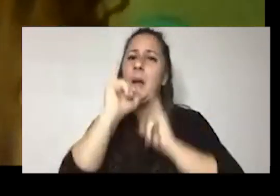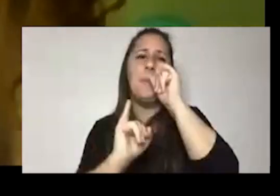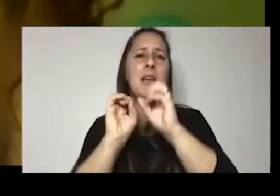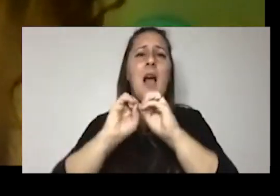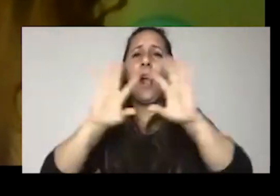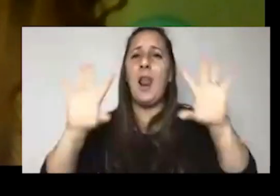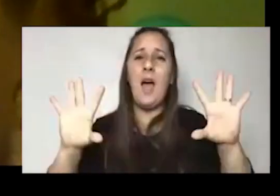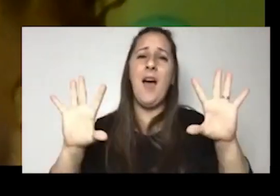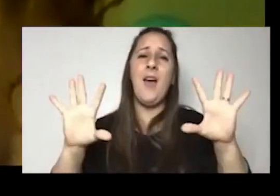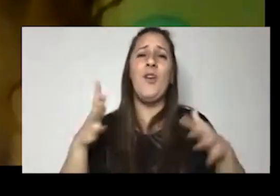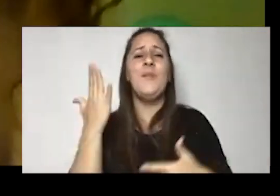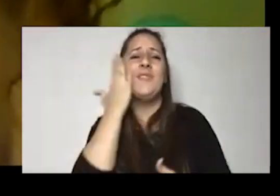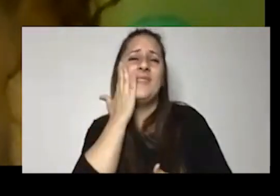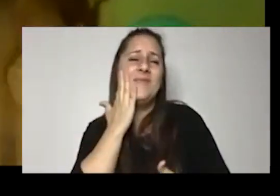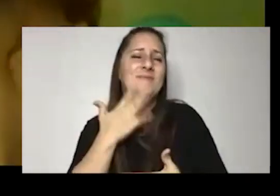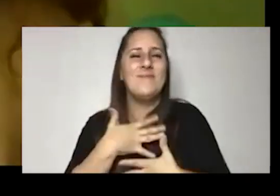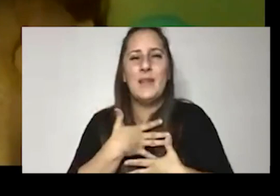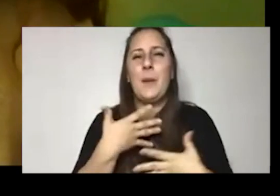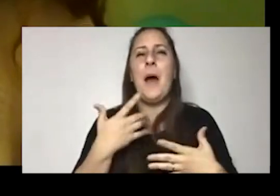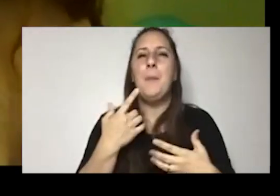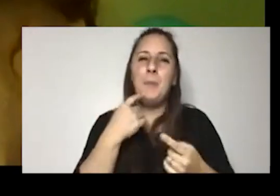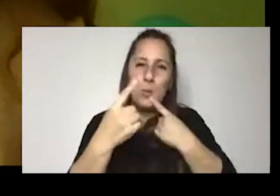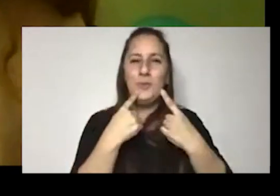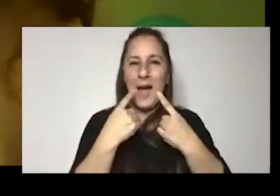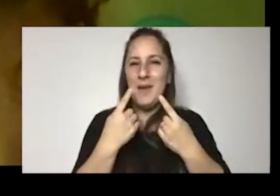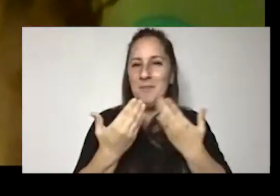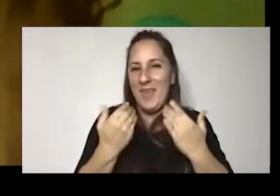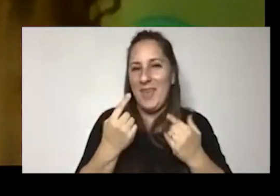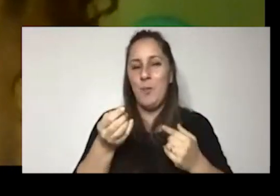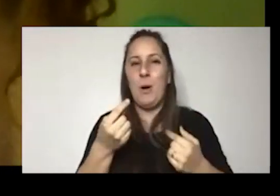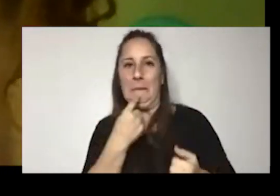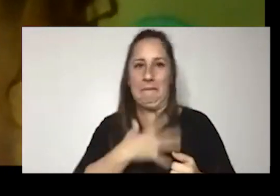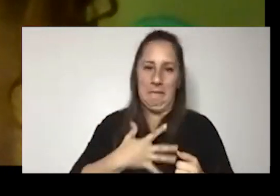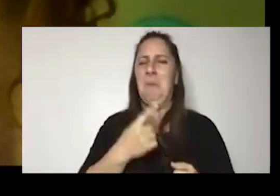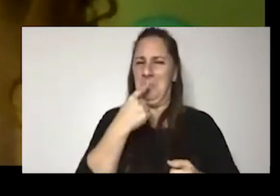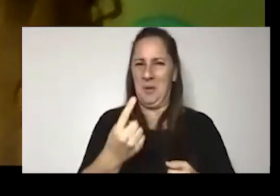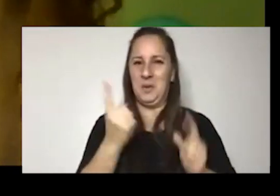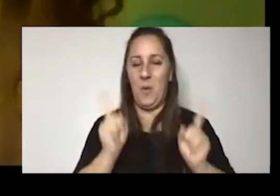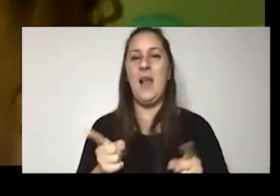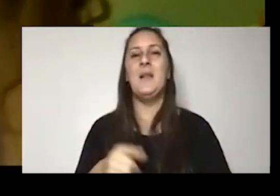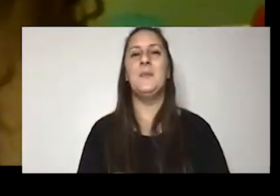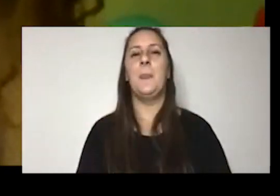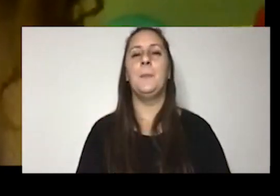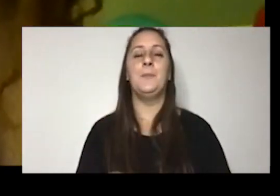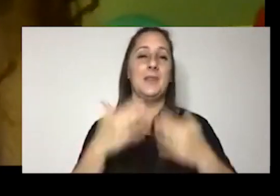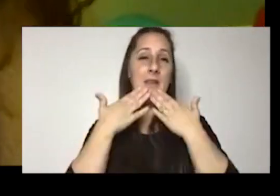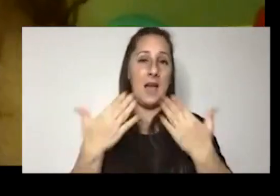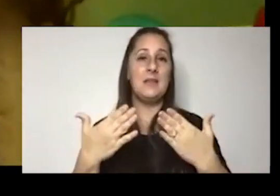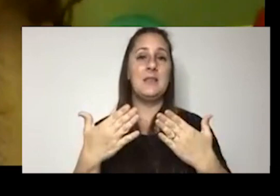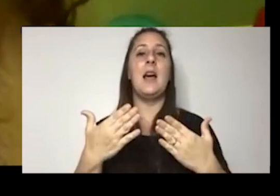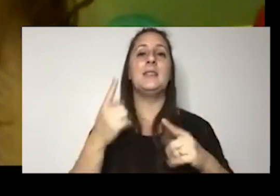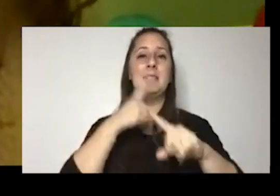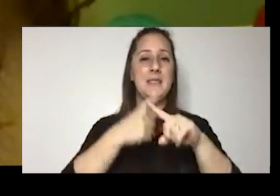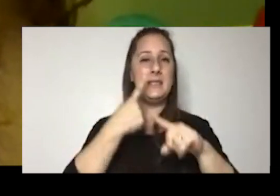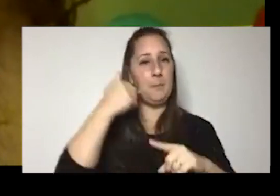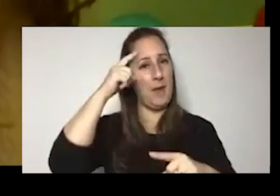para poder animarse a preguntar. Yo les agradezco aparte muchísimo nuevamente a Jimena y a Rodolfo por el